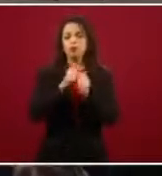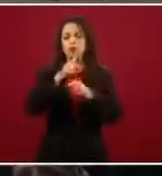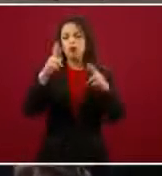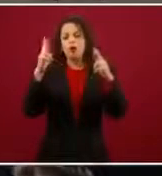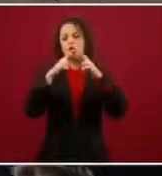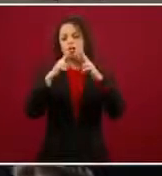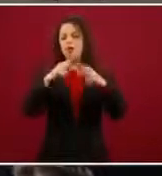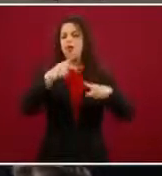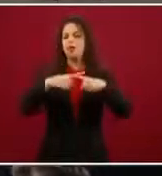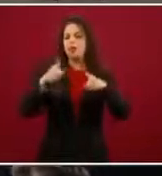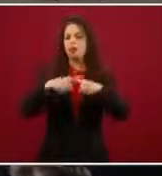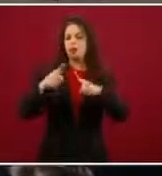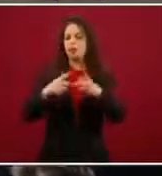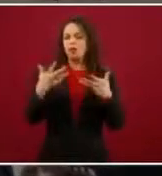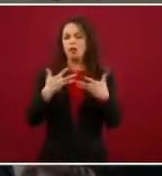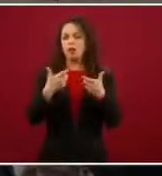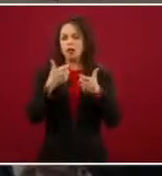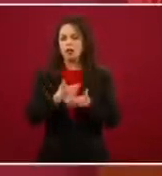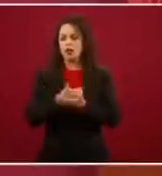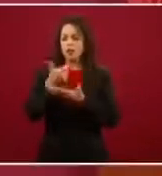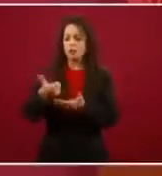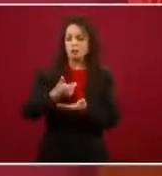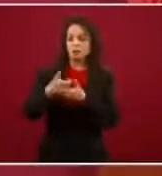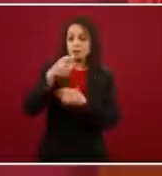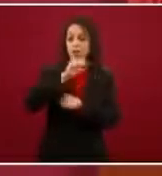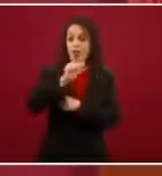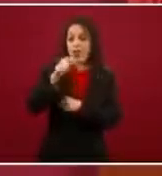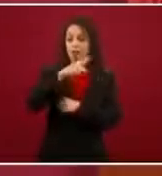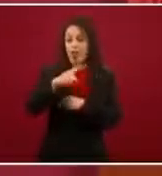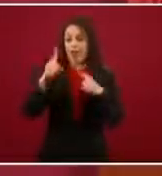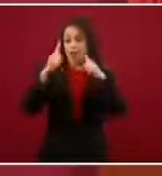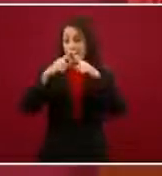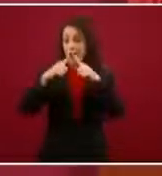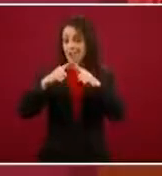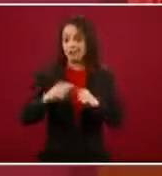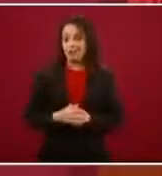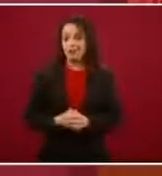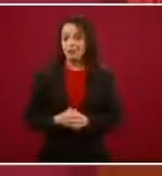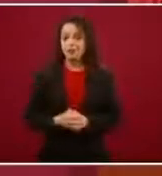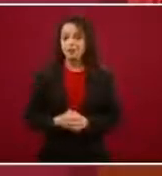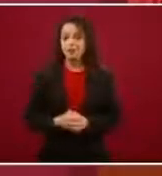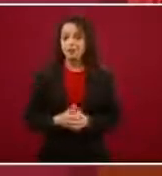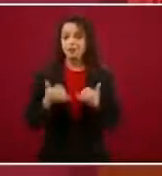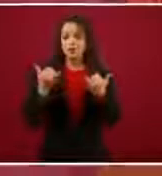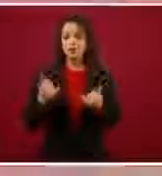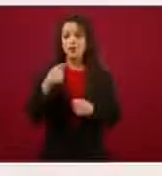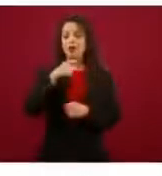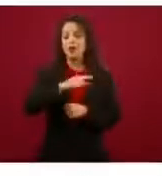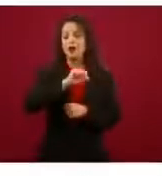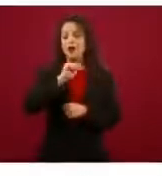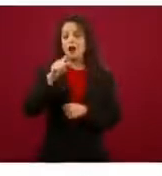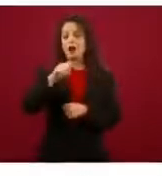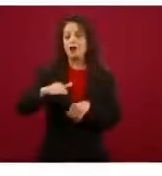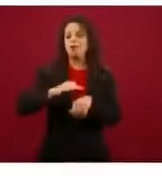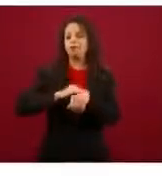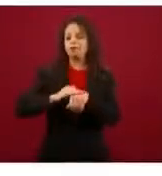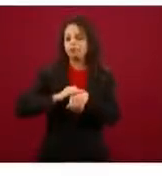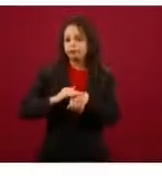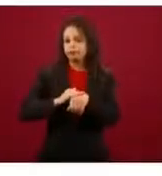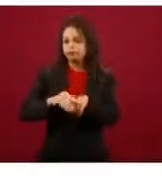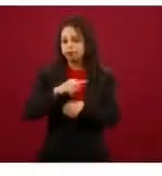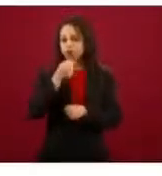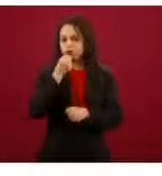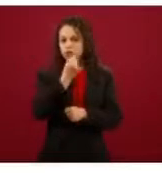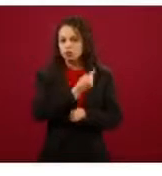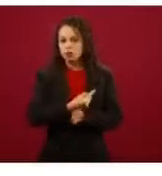había donativos que se desarrollaban a la iglesia y una práctica de pornografía infantil y de explotación de naturaleza